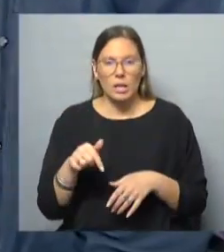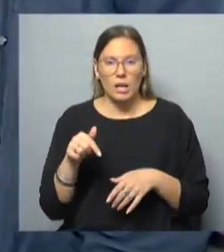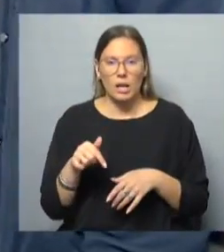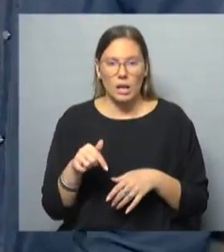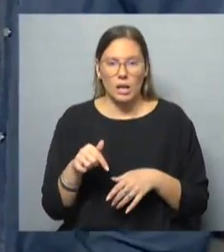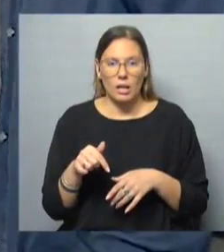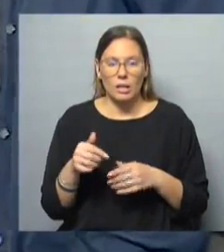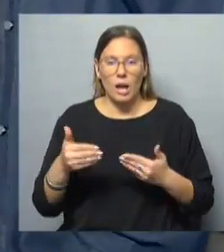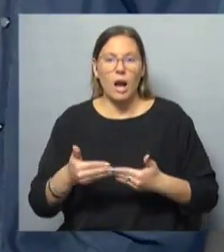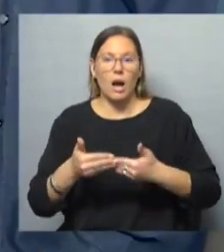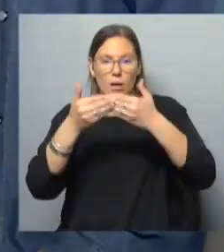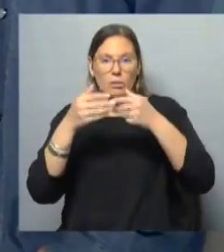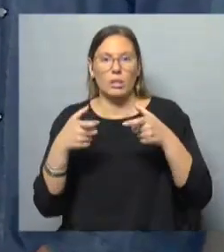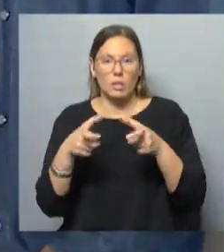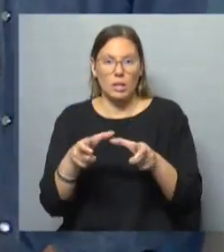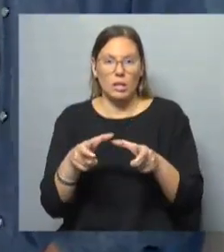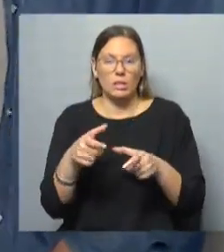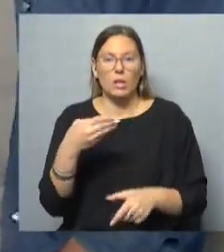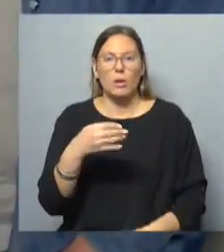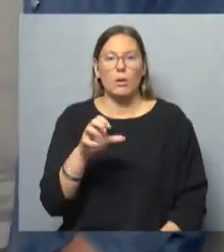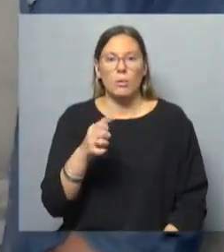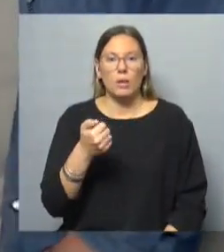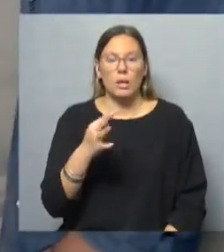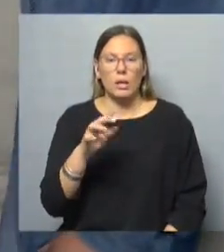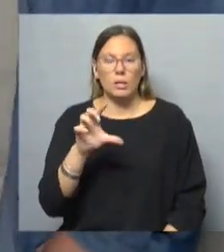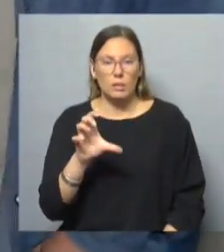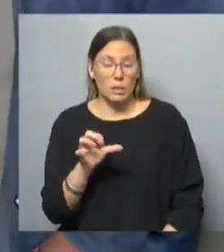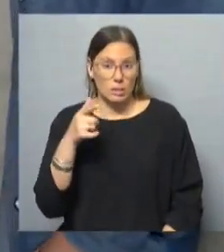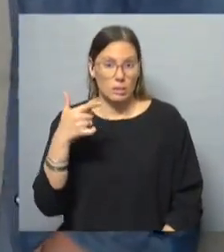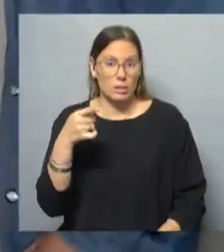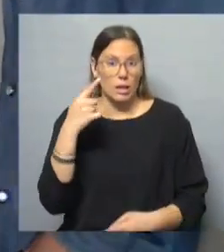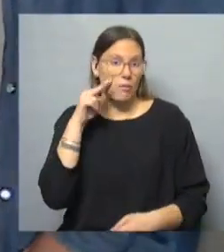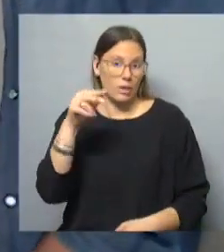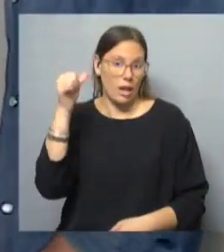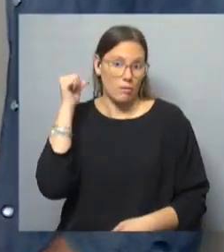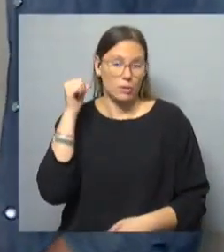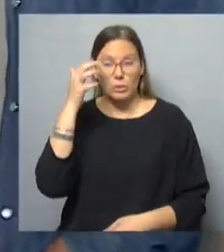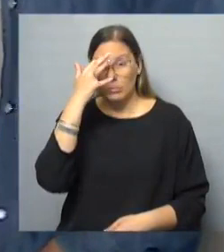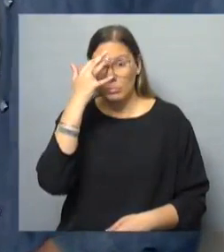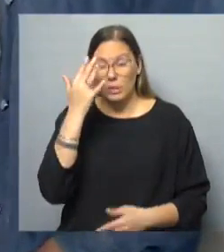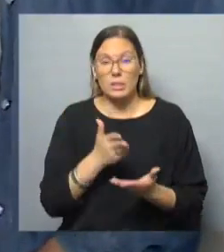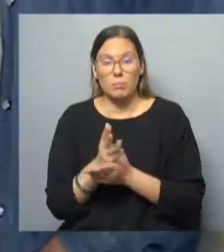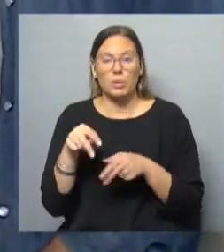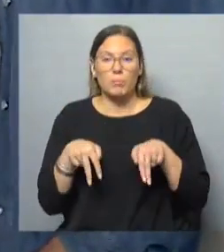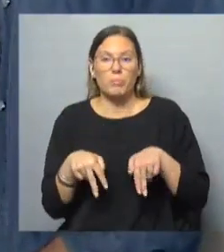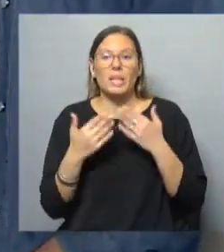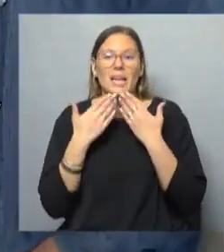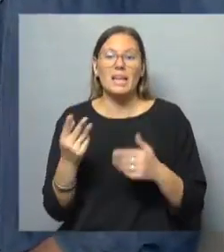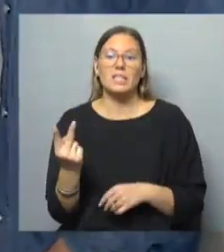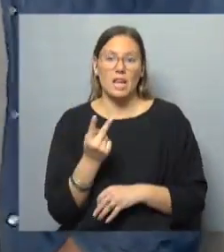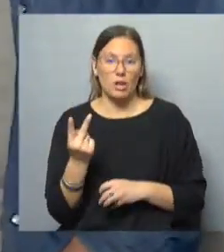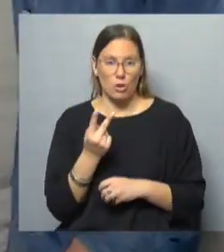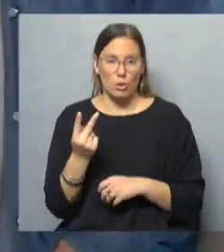Revolver, del álbum Revolver de los Beatles, nosotros siempre estamos acá. Ahí, paraditos, al firme. Bueno, gracias a los dos por